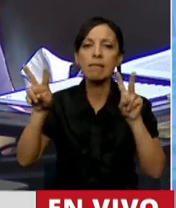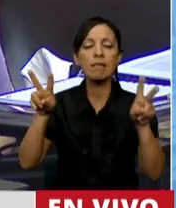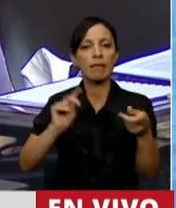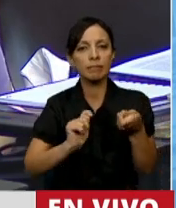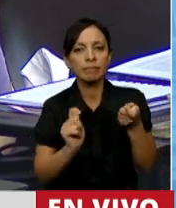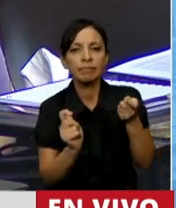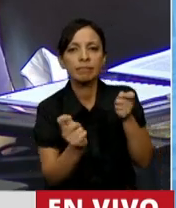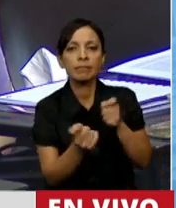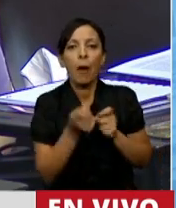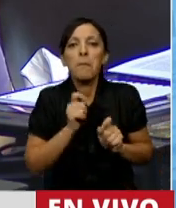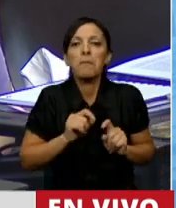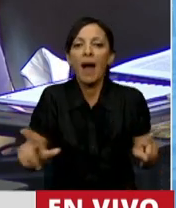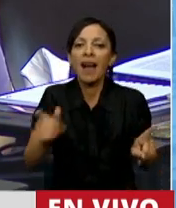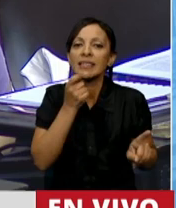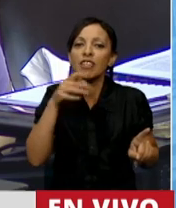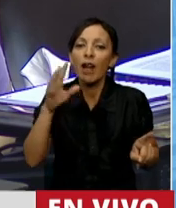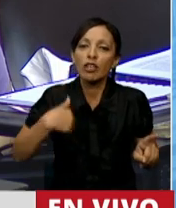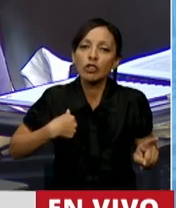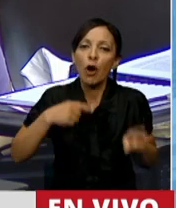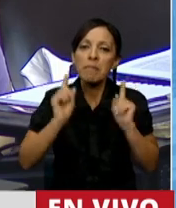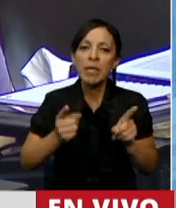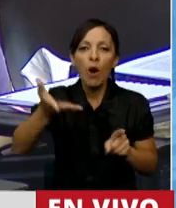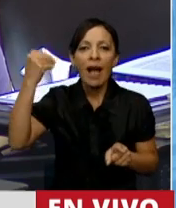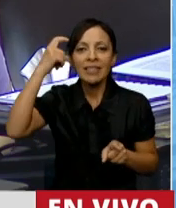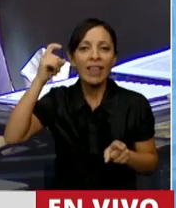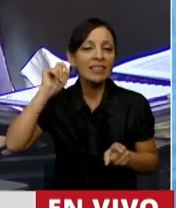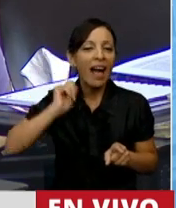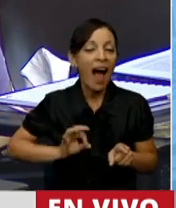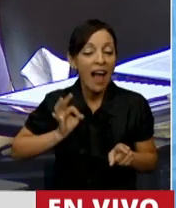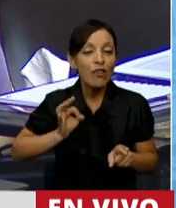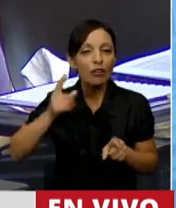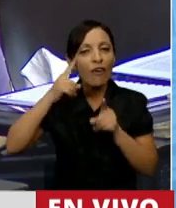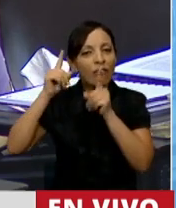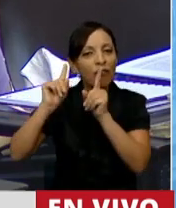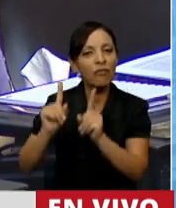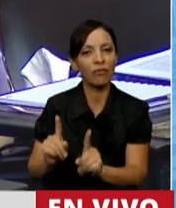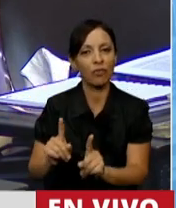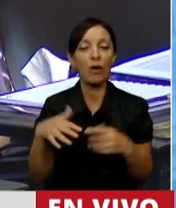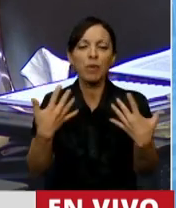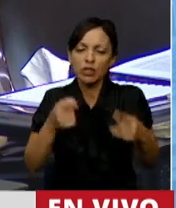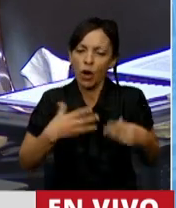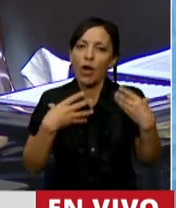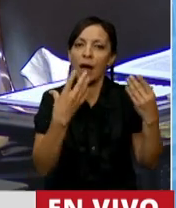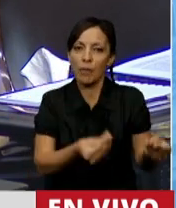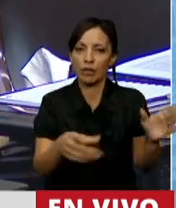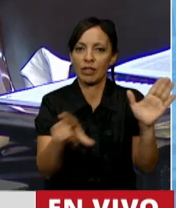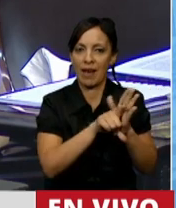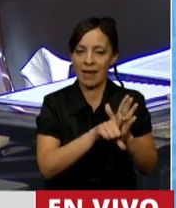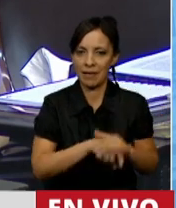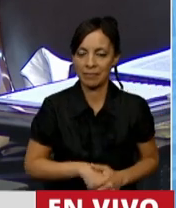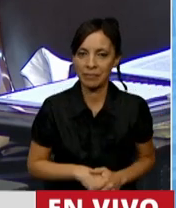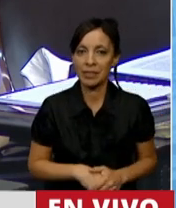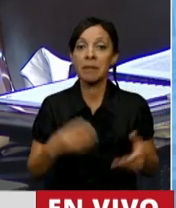malo hubiese sido que yo pensara lo mismo de hace diez años atrás por eso es que acompaño en la ley